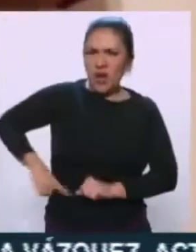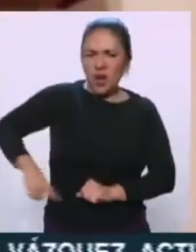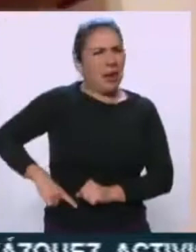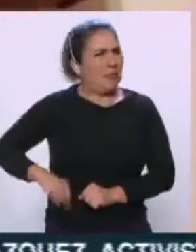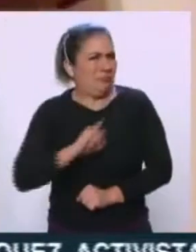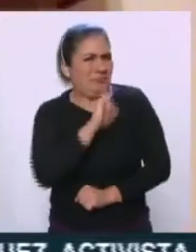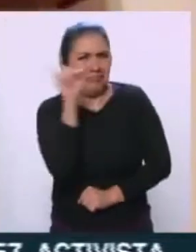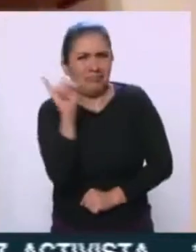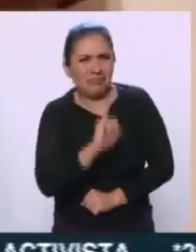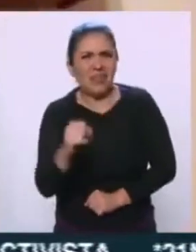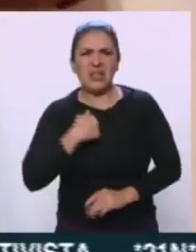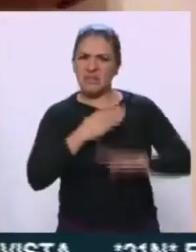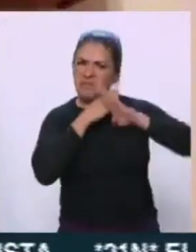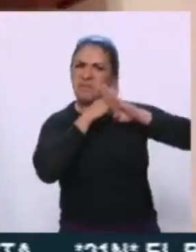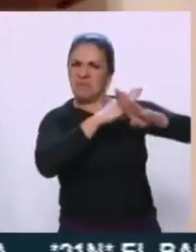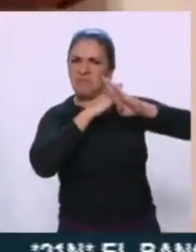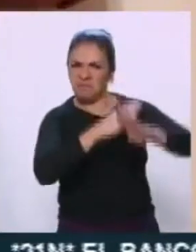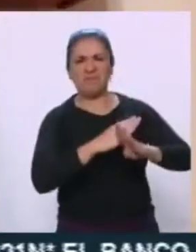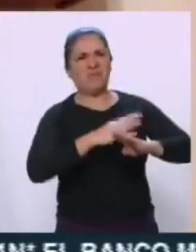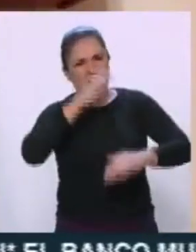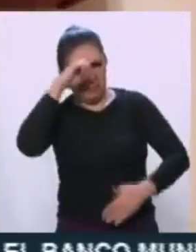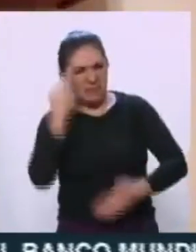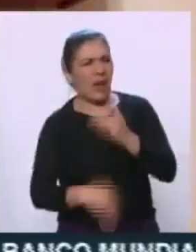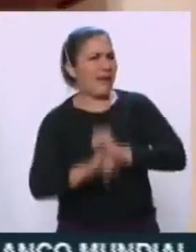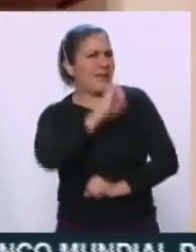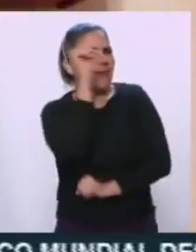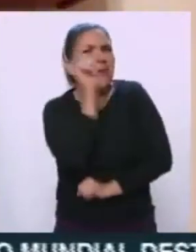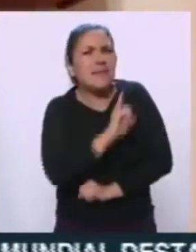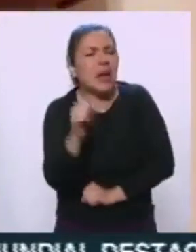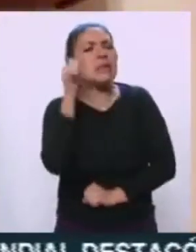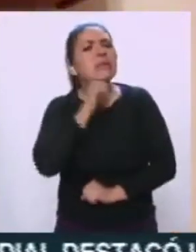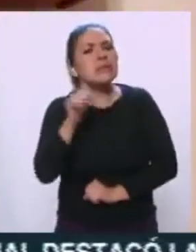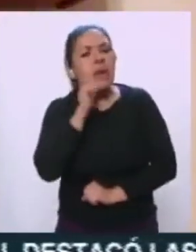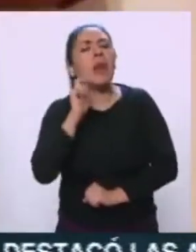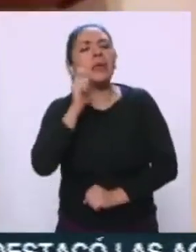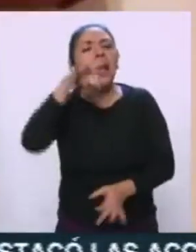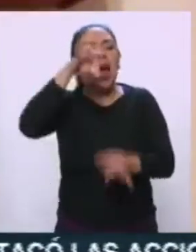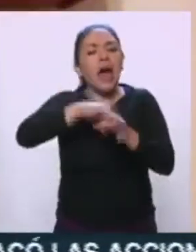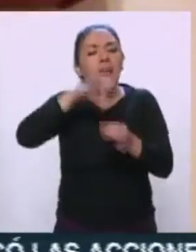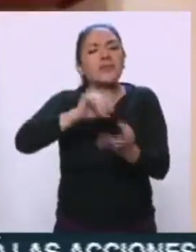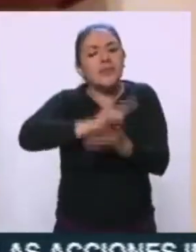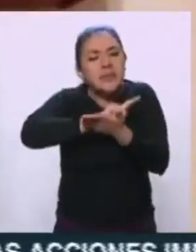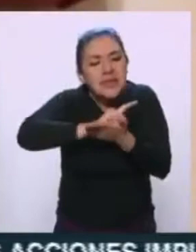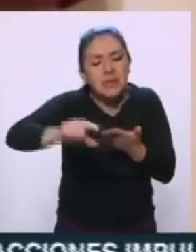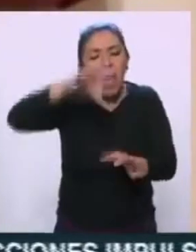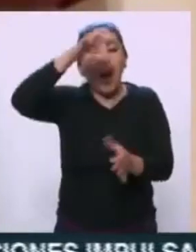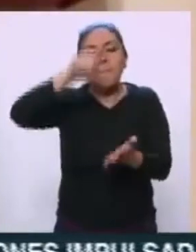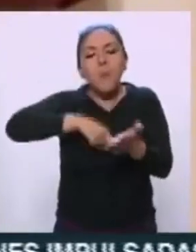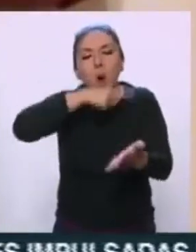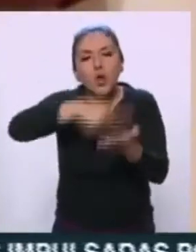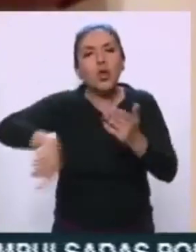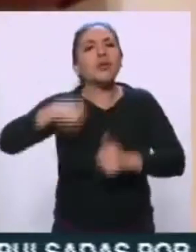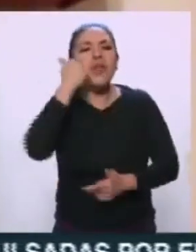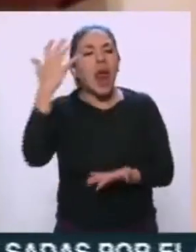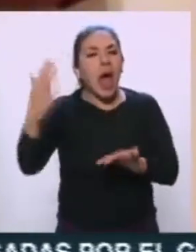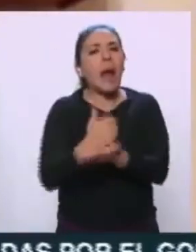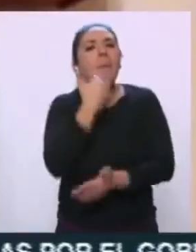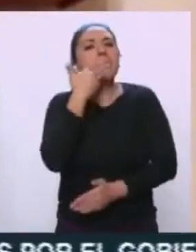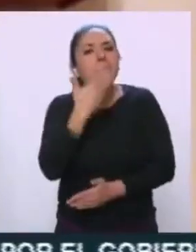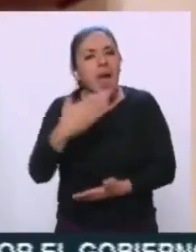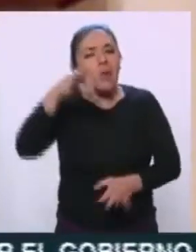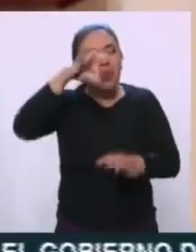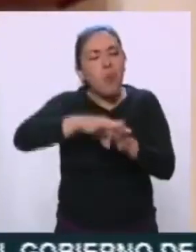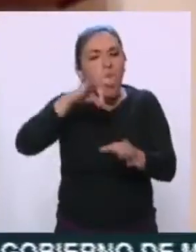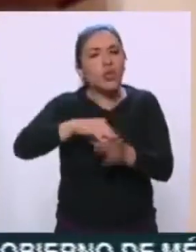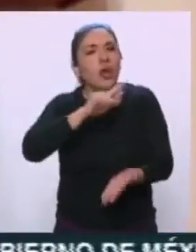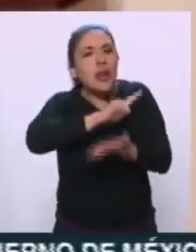hablamos de resistencia violenta, jamás hablamos de eso. Hablábamos siempre de elecciones limpias y de ganar voto por voto, casilla